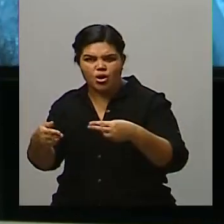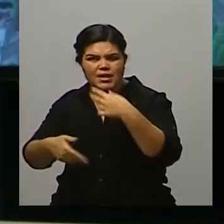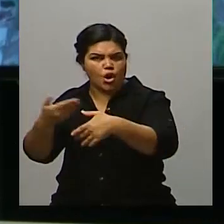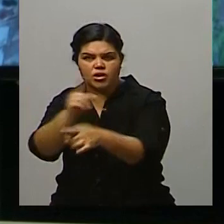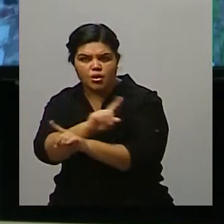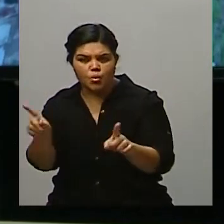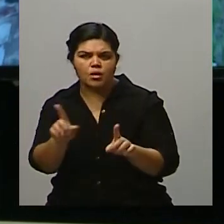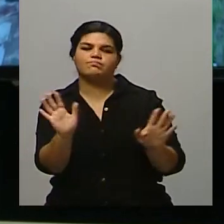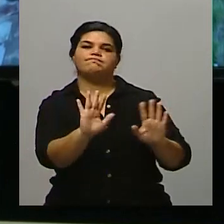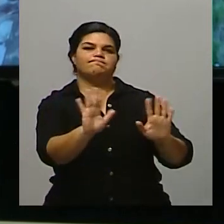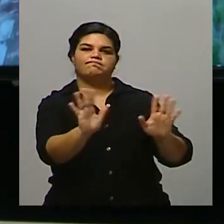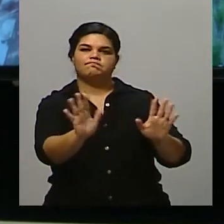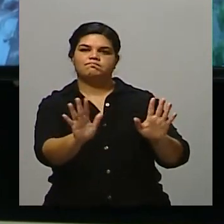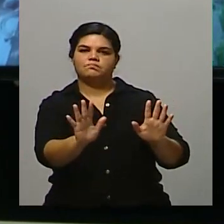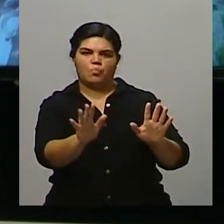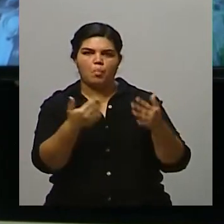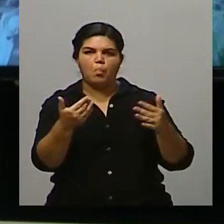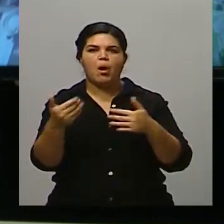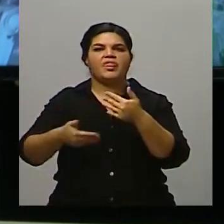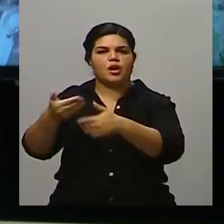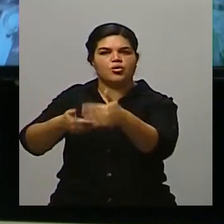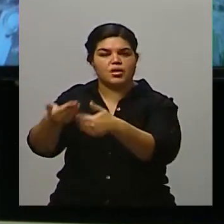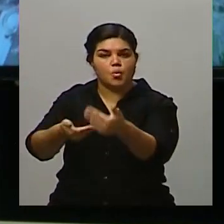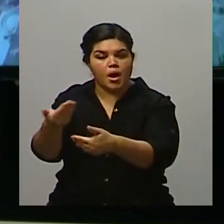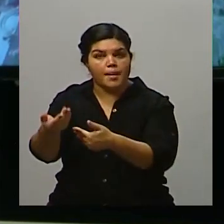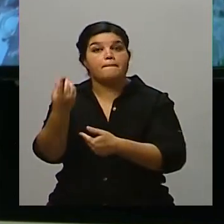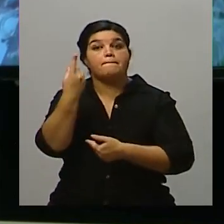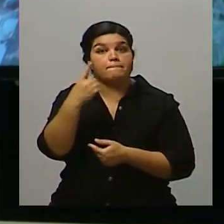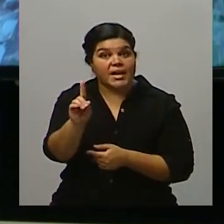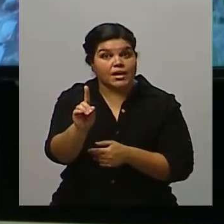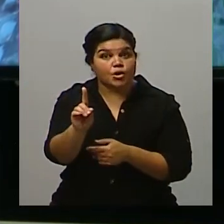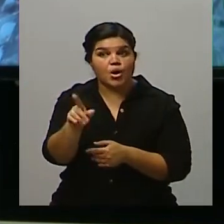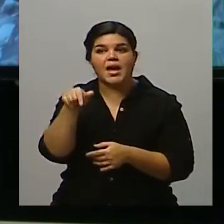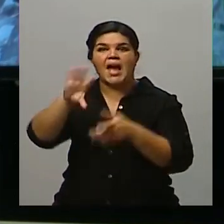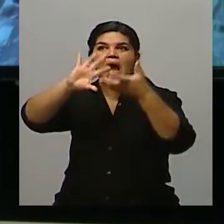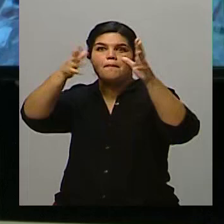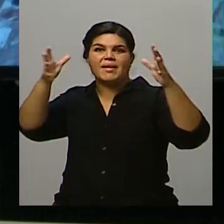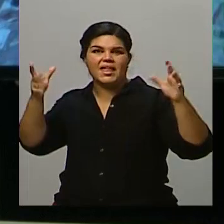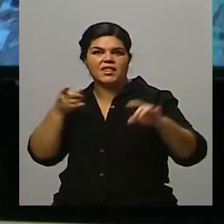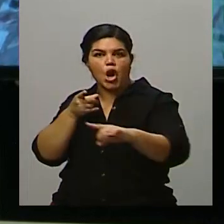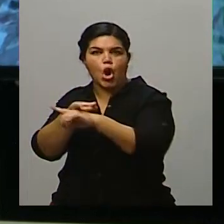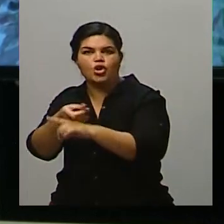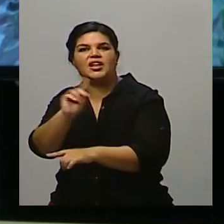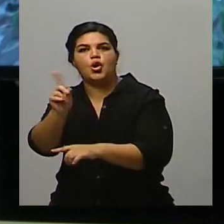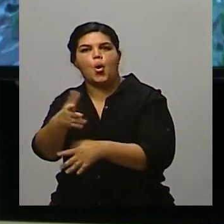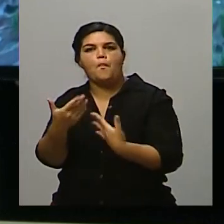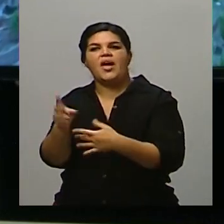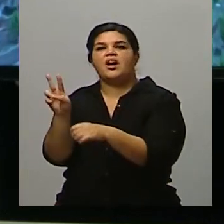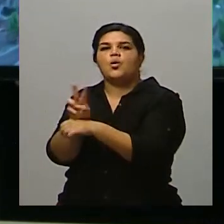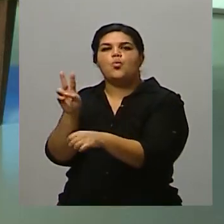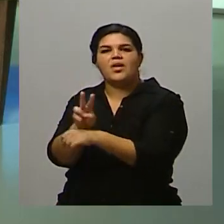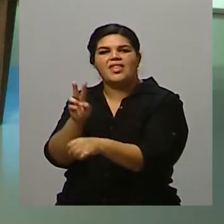para encontrar después, llevar adelante las acciones necesarias para mitigar ese impacto en el medio ambiente. No que no tenga que llevarse